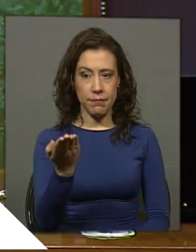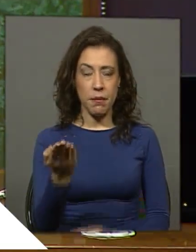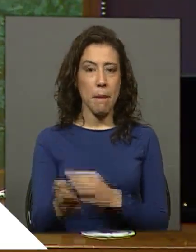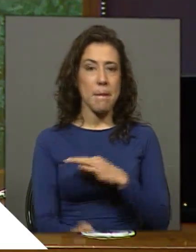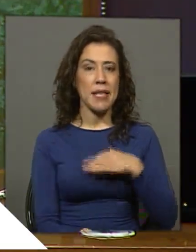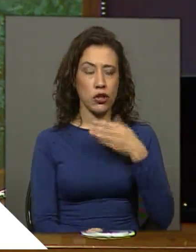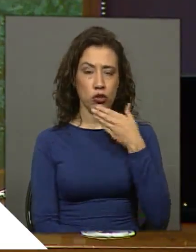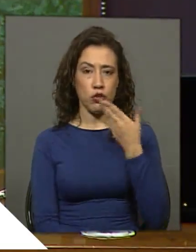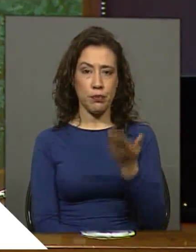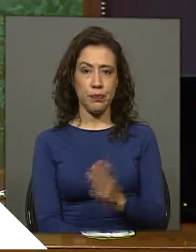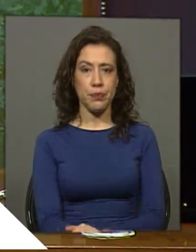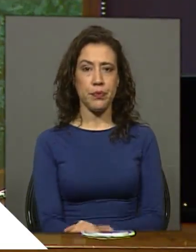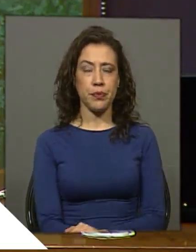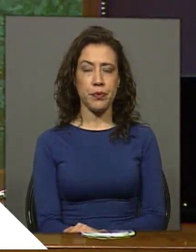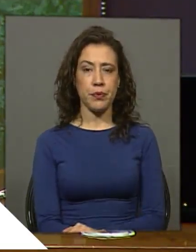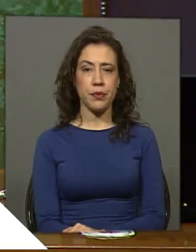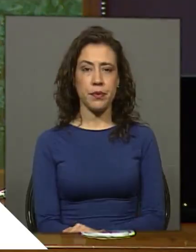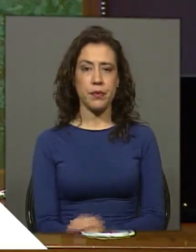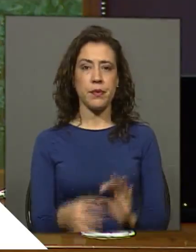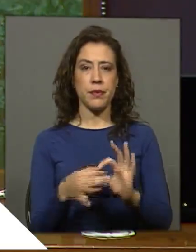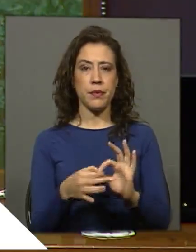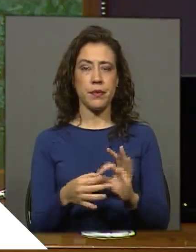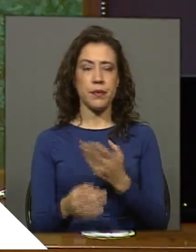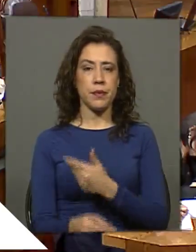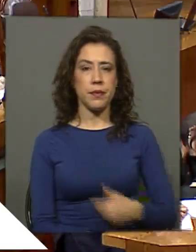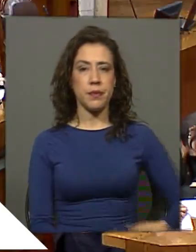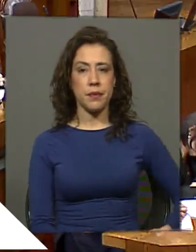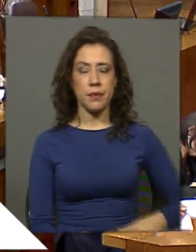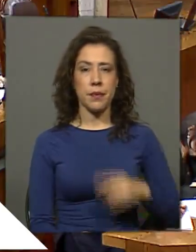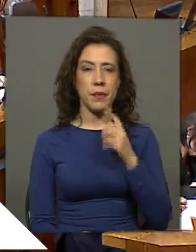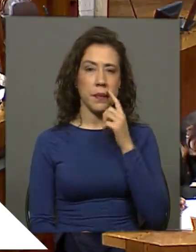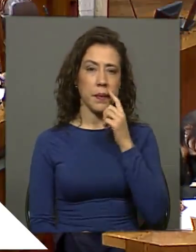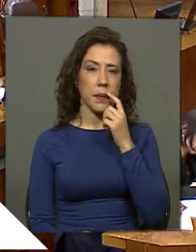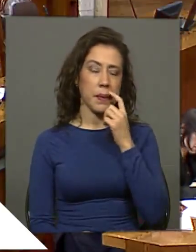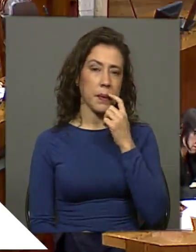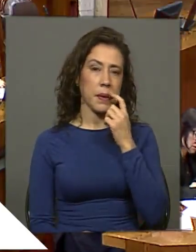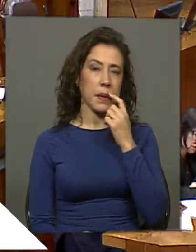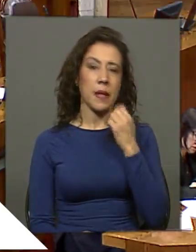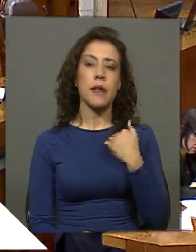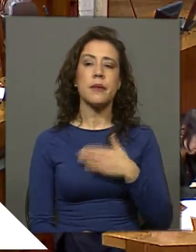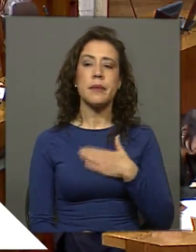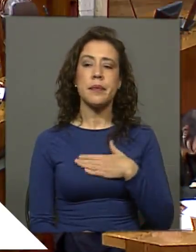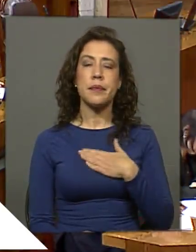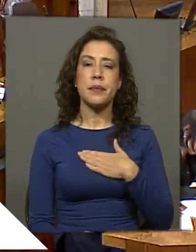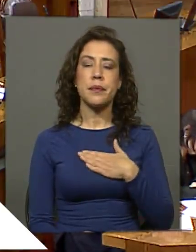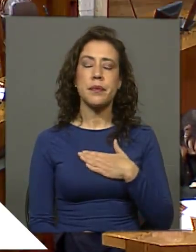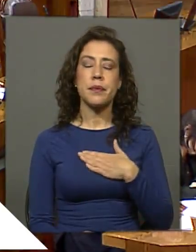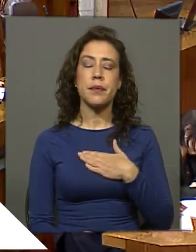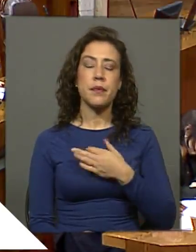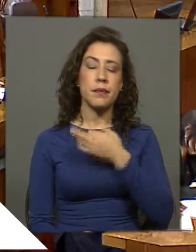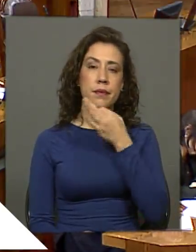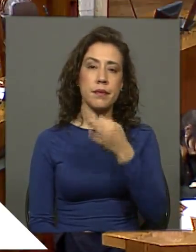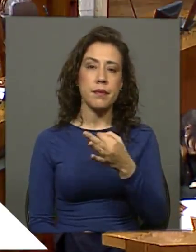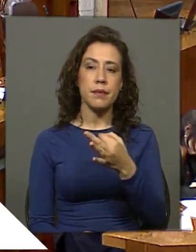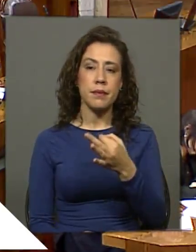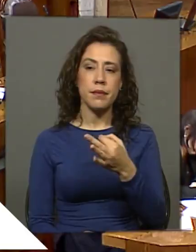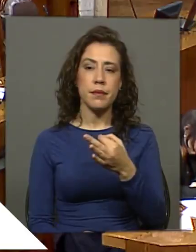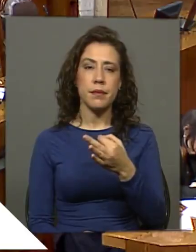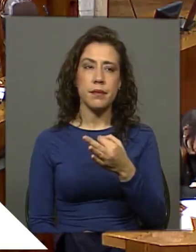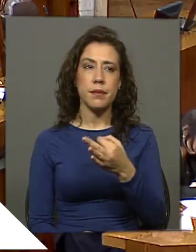ofrezco la palabra gracias presidente por su intermedio me gustaría hacerme cargo de un par de